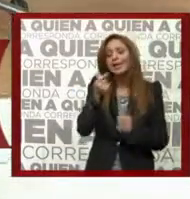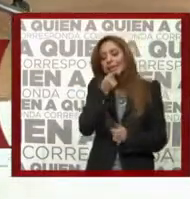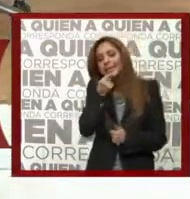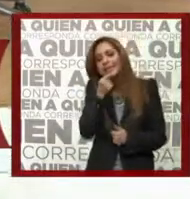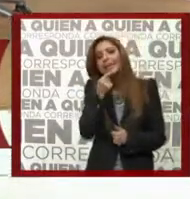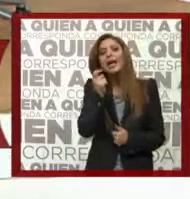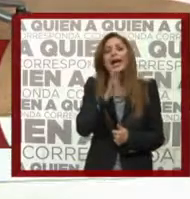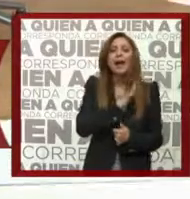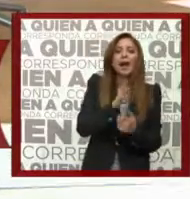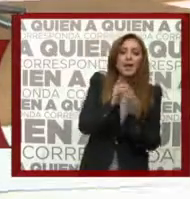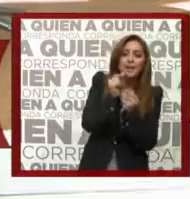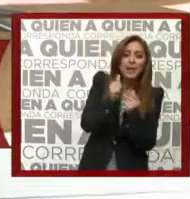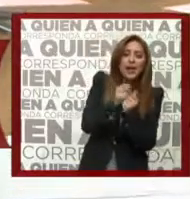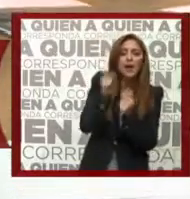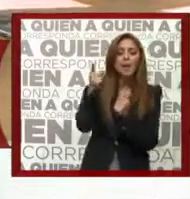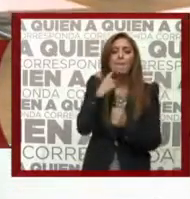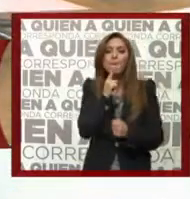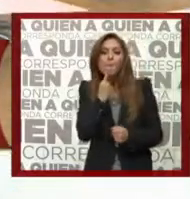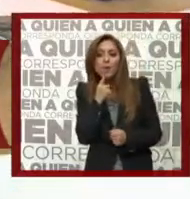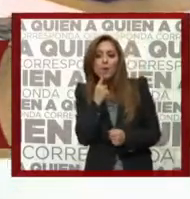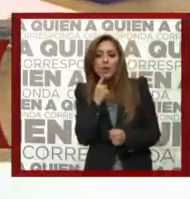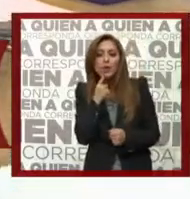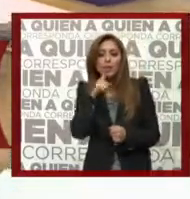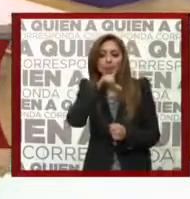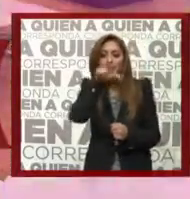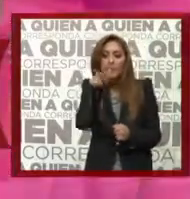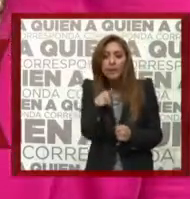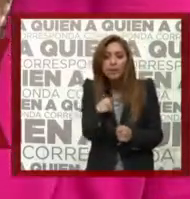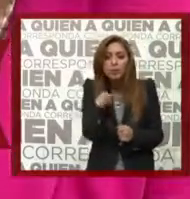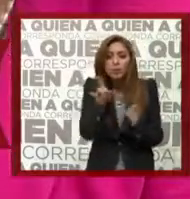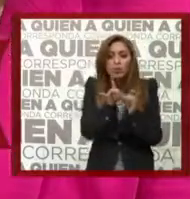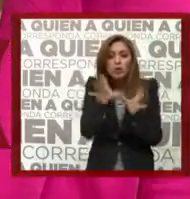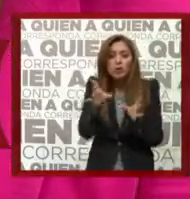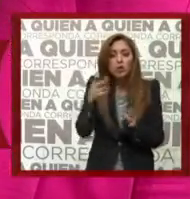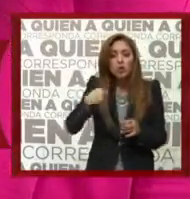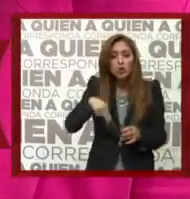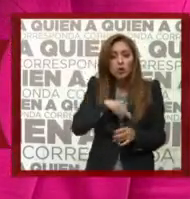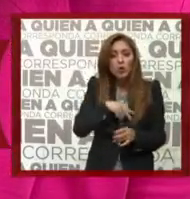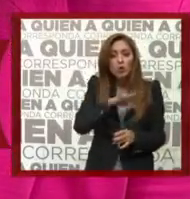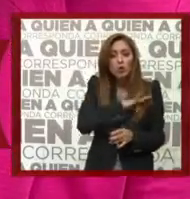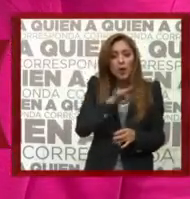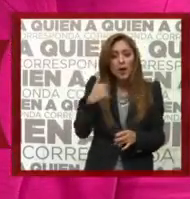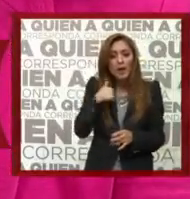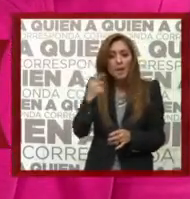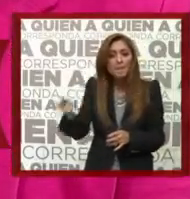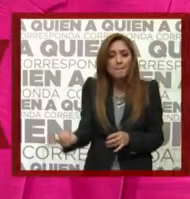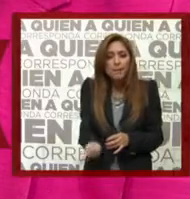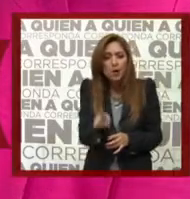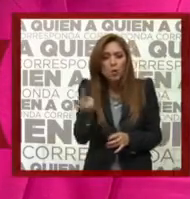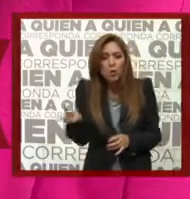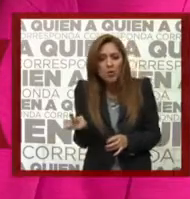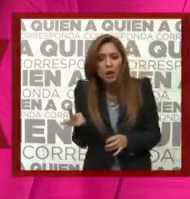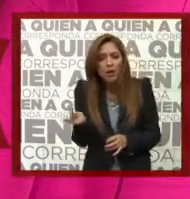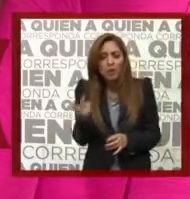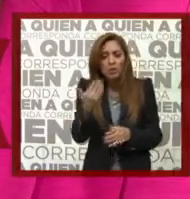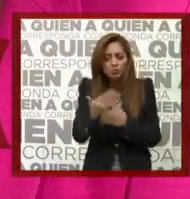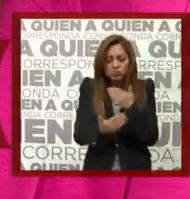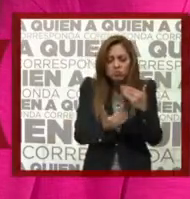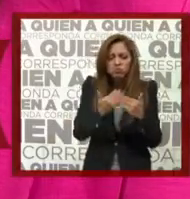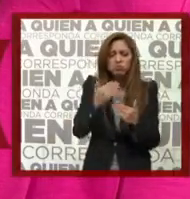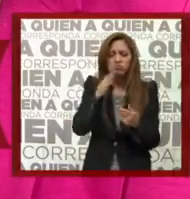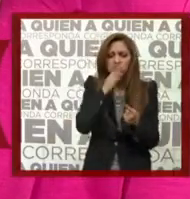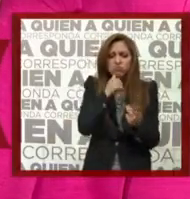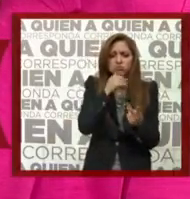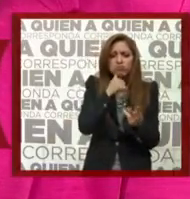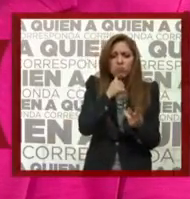si teníamos plastilina, que si las muñequitas. Llegó un momento en que ya le pudimos preguntar a la niña, y no avanzábamos y no